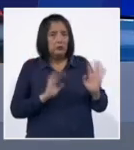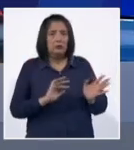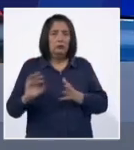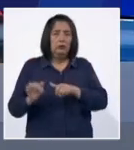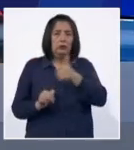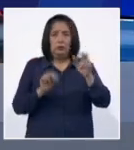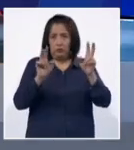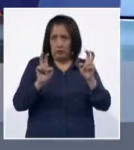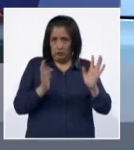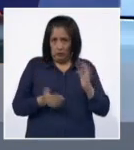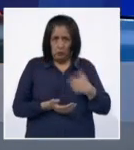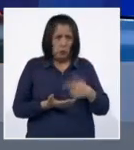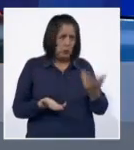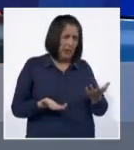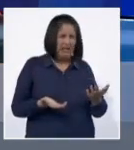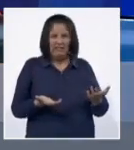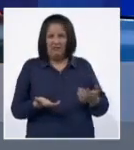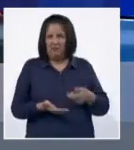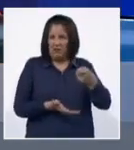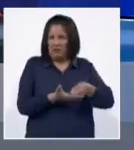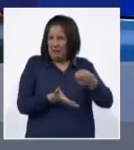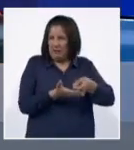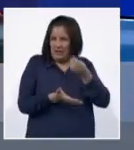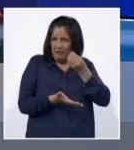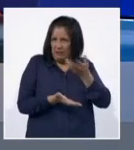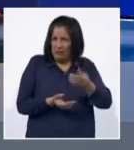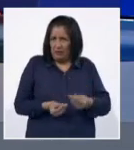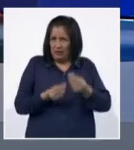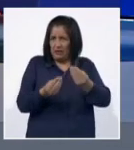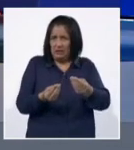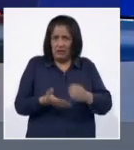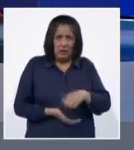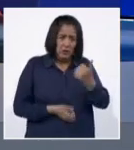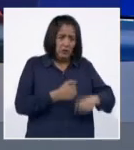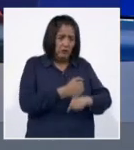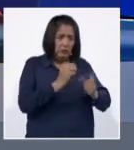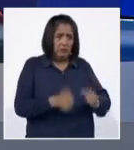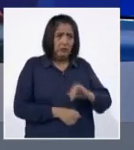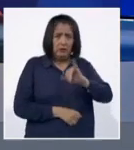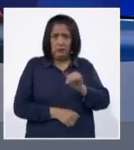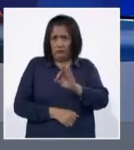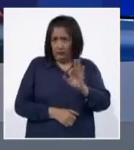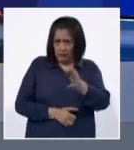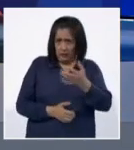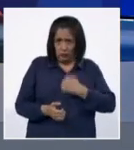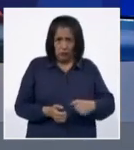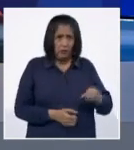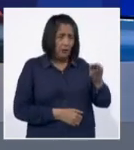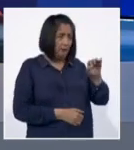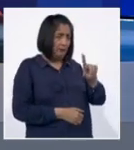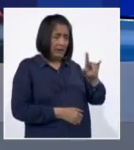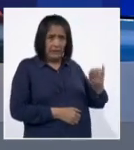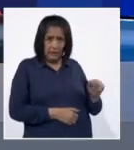Vamos ahora con otro tema porque sigue la controversia, más bien por la pensión de alimentos que está otorgando otro futbolista, Jefferson Farfán, a sus hijos. Melissa Klug